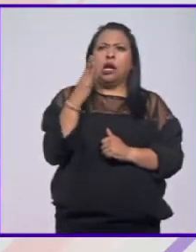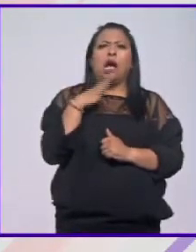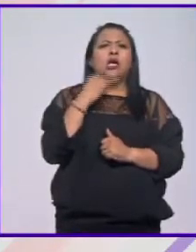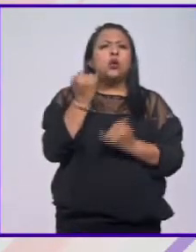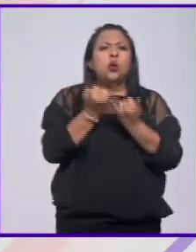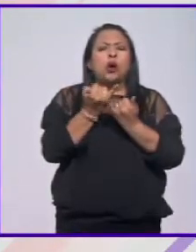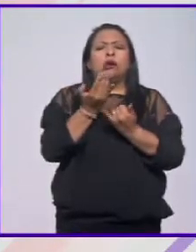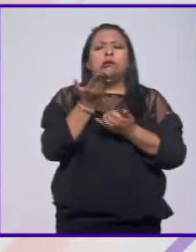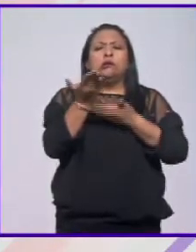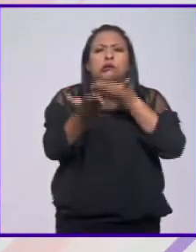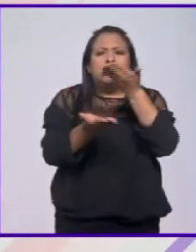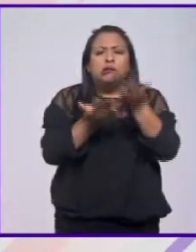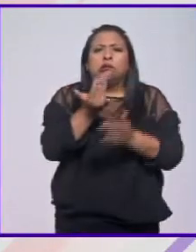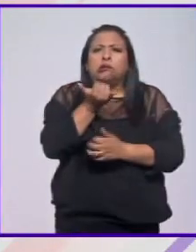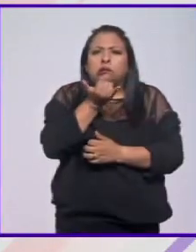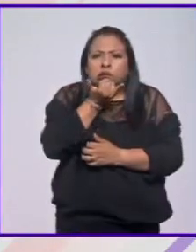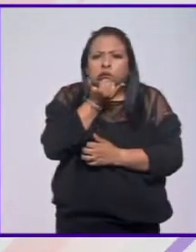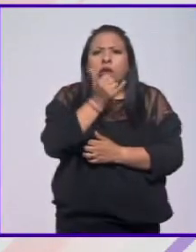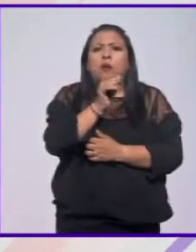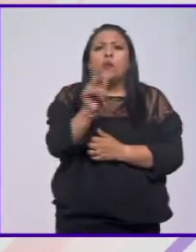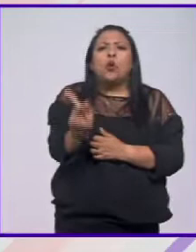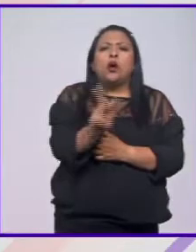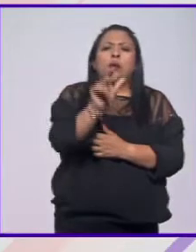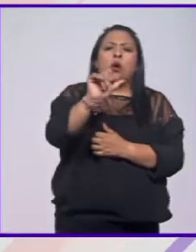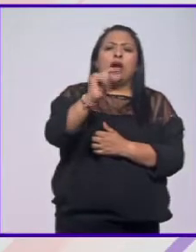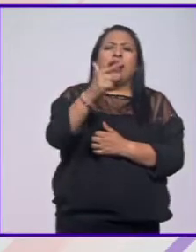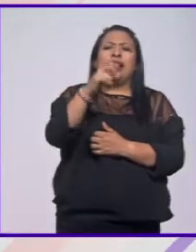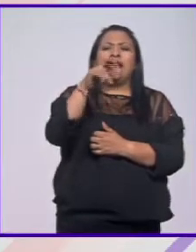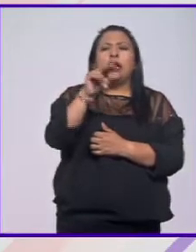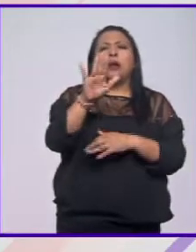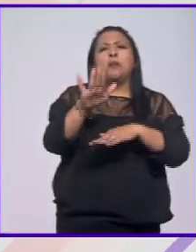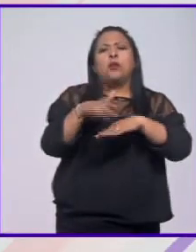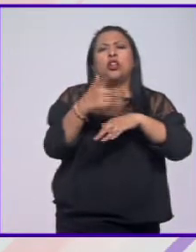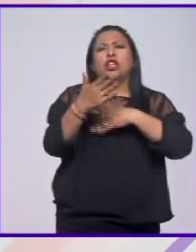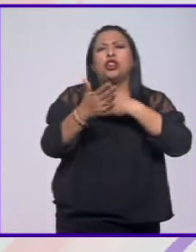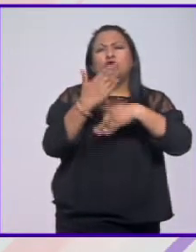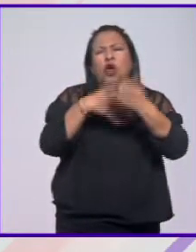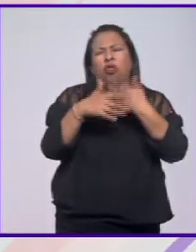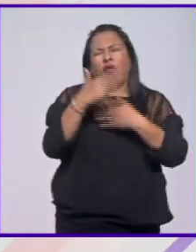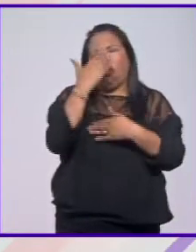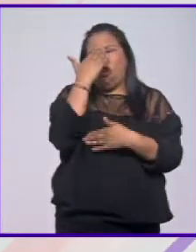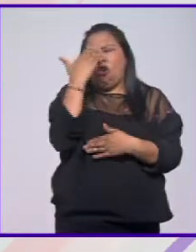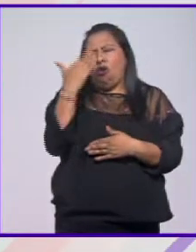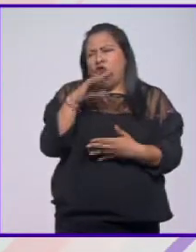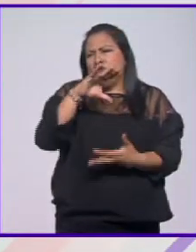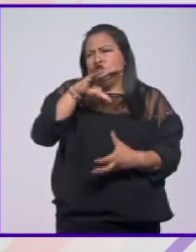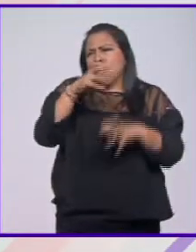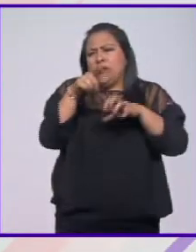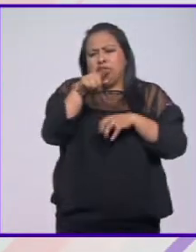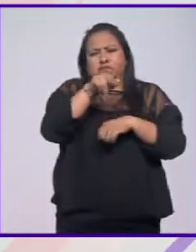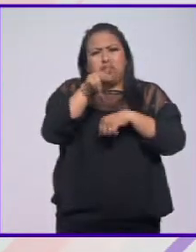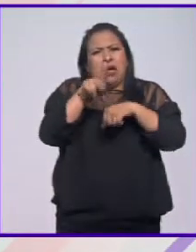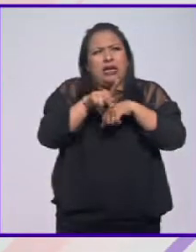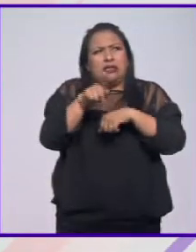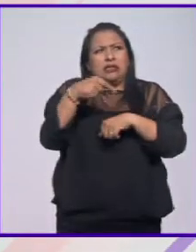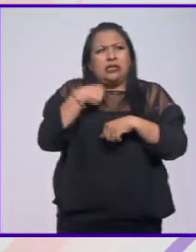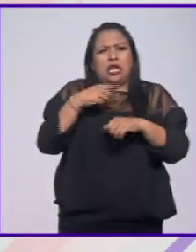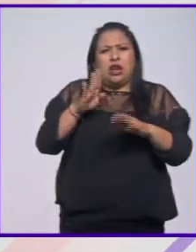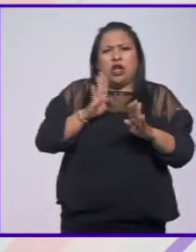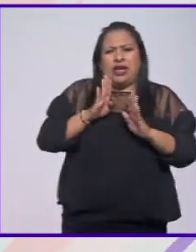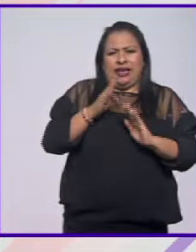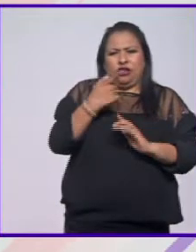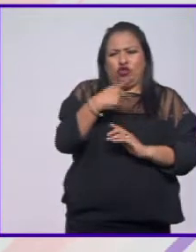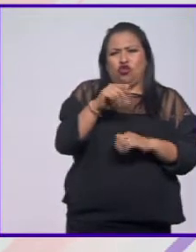ofreció disculpas al pueblo de Argelia por todas las atrocidades cometidas en ese país por el ejército